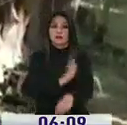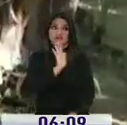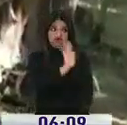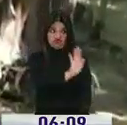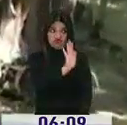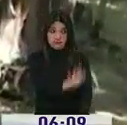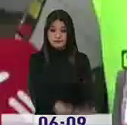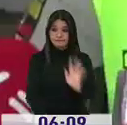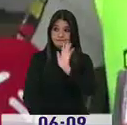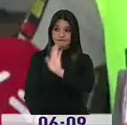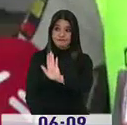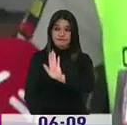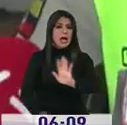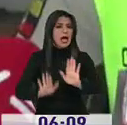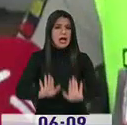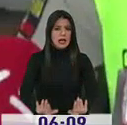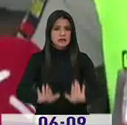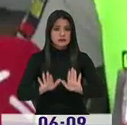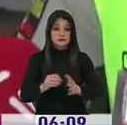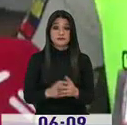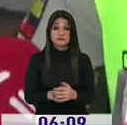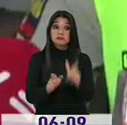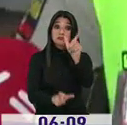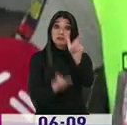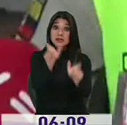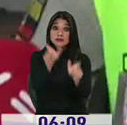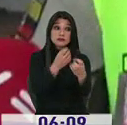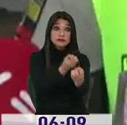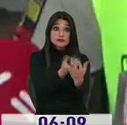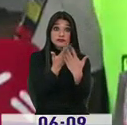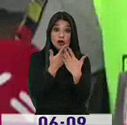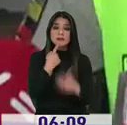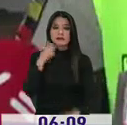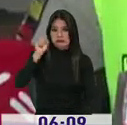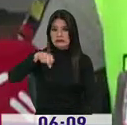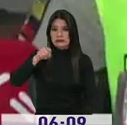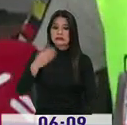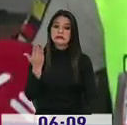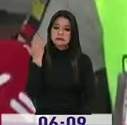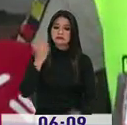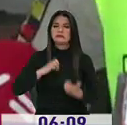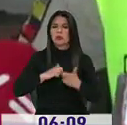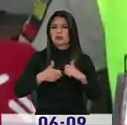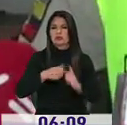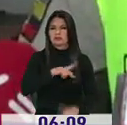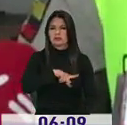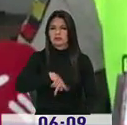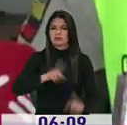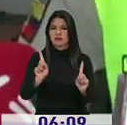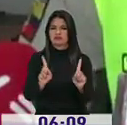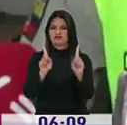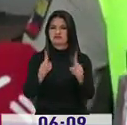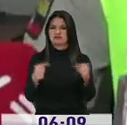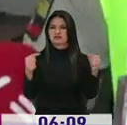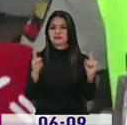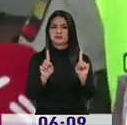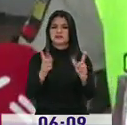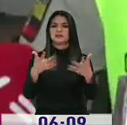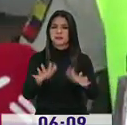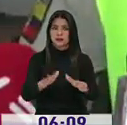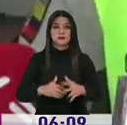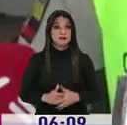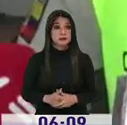de muerte. Indican que en días anteriores ya habían tenido algún tipo de problema personal estas dos personas. Y que en una